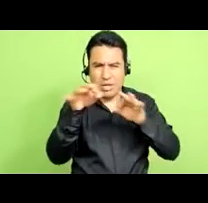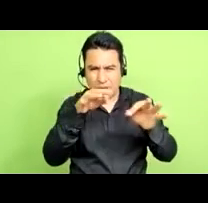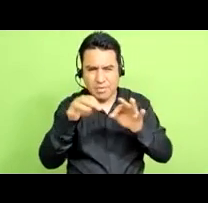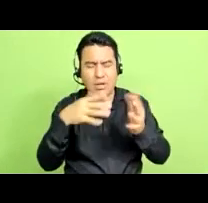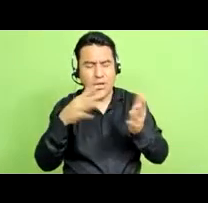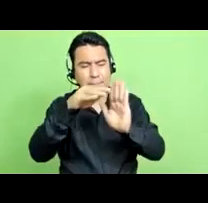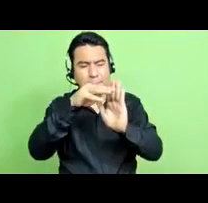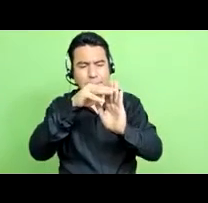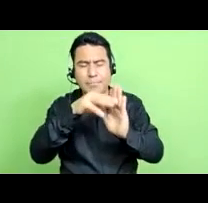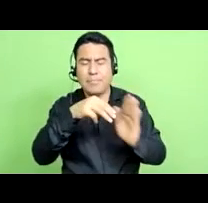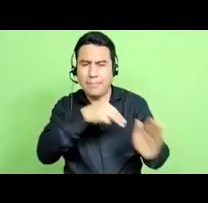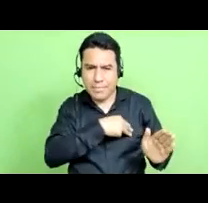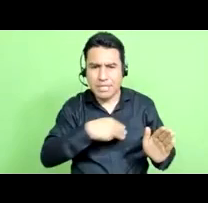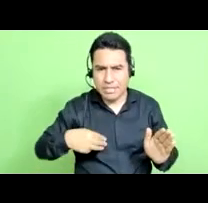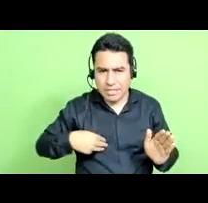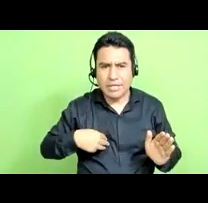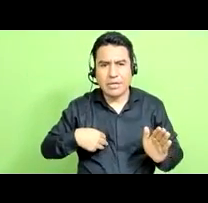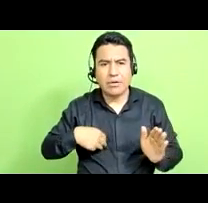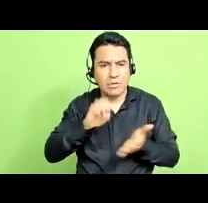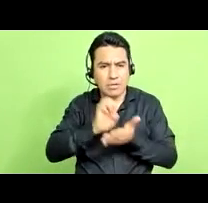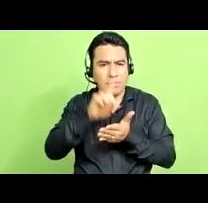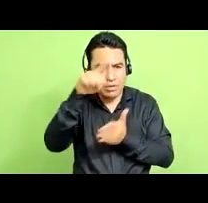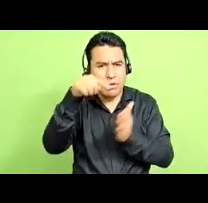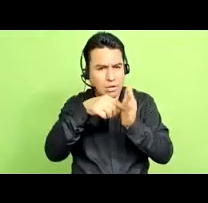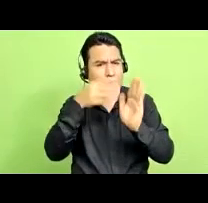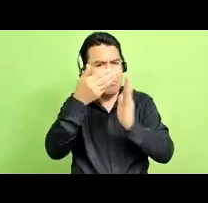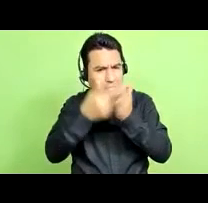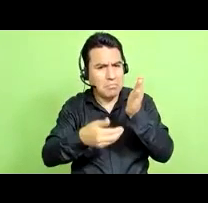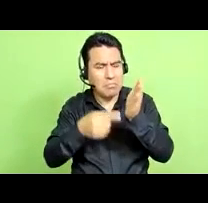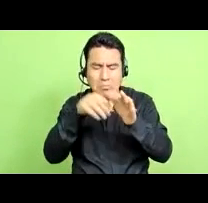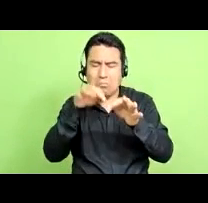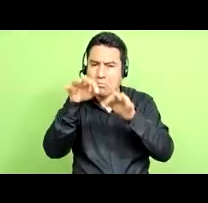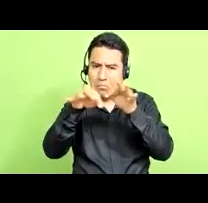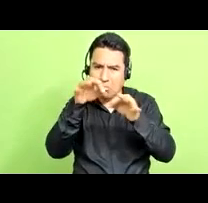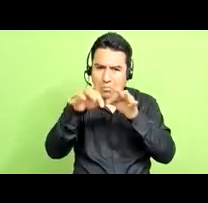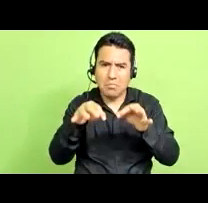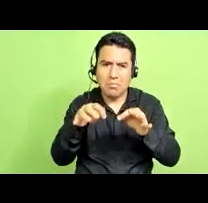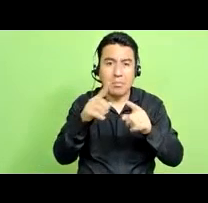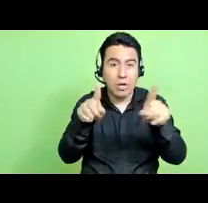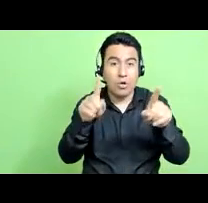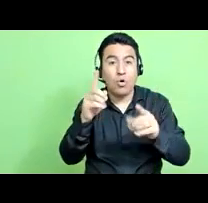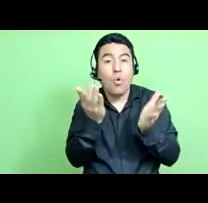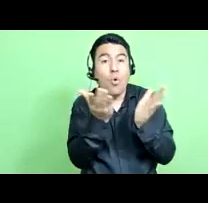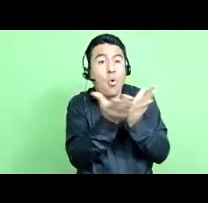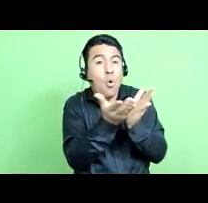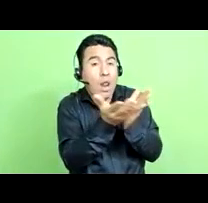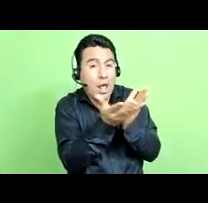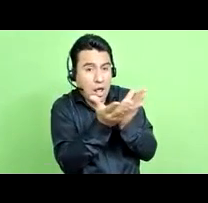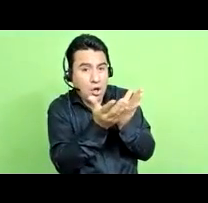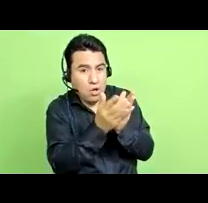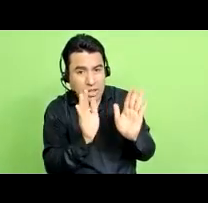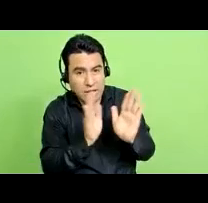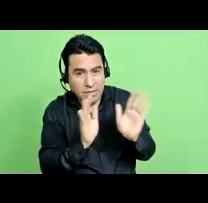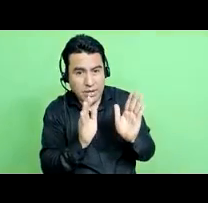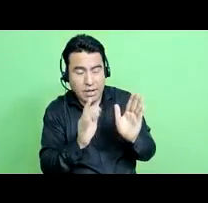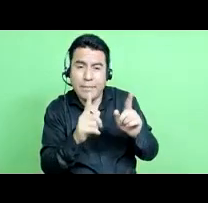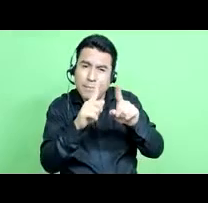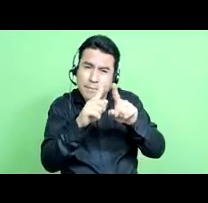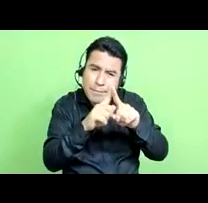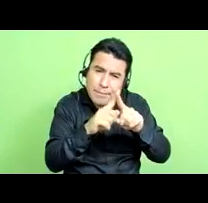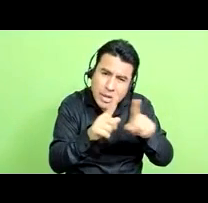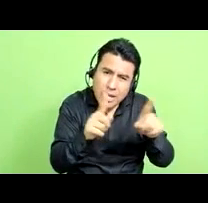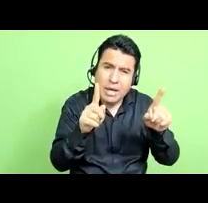este esta precisión del tema está mi edad sólo en los colegios de emblemas ahora si bien es cierto en